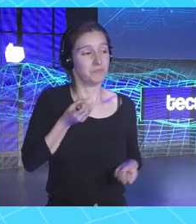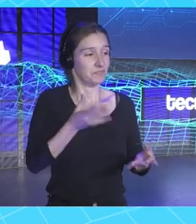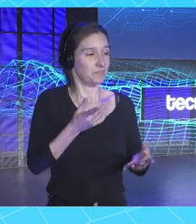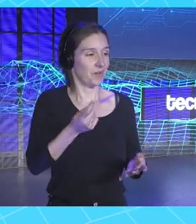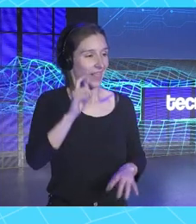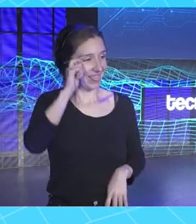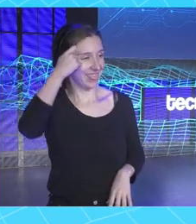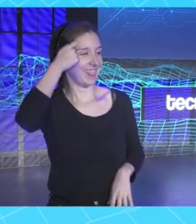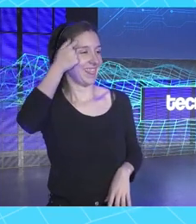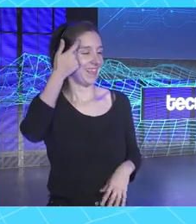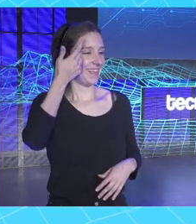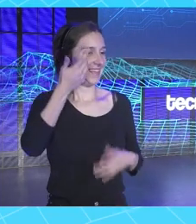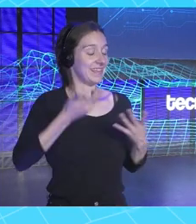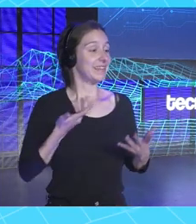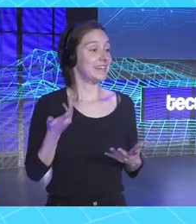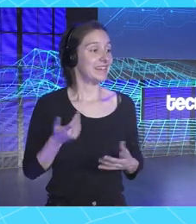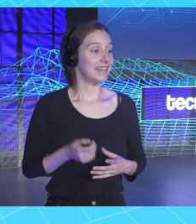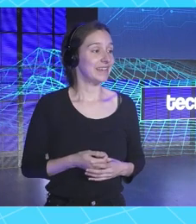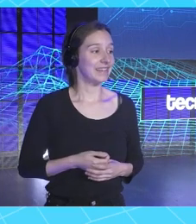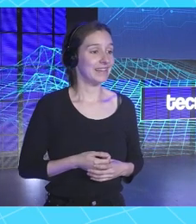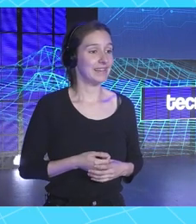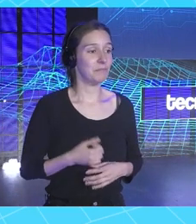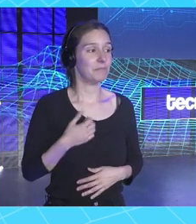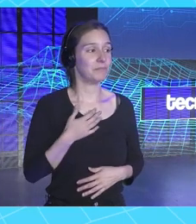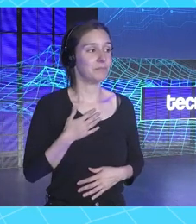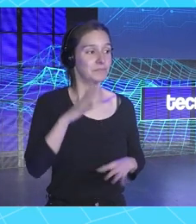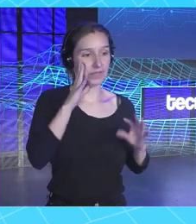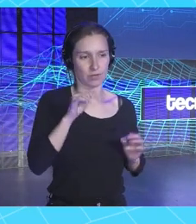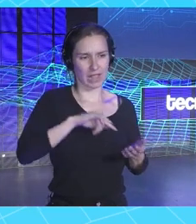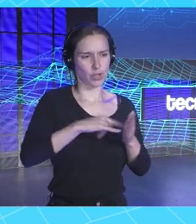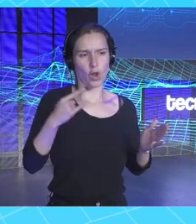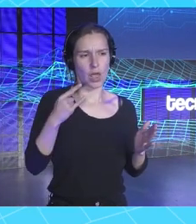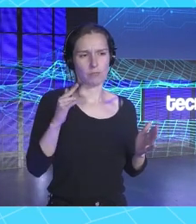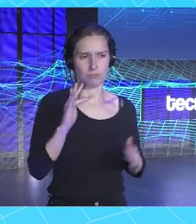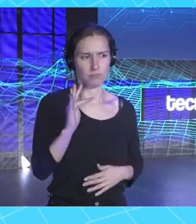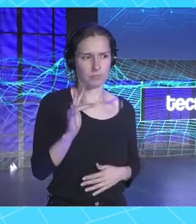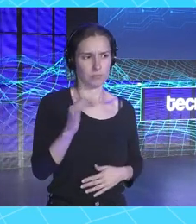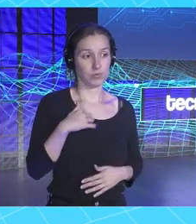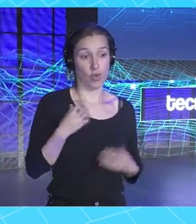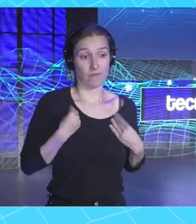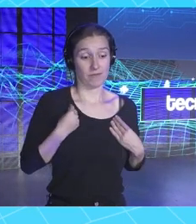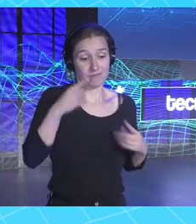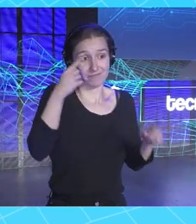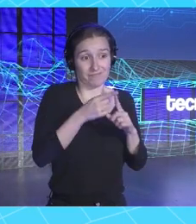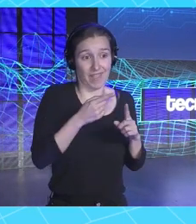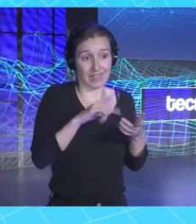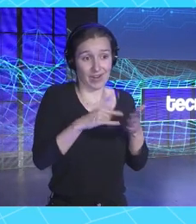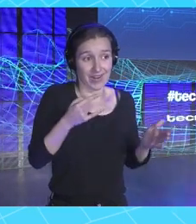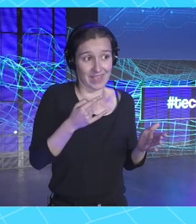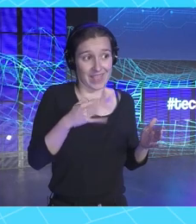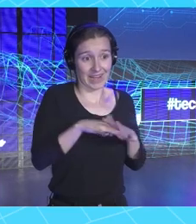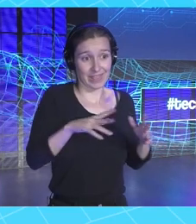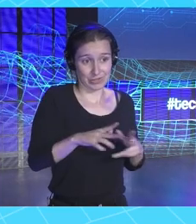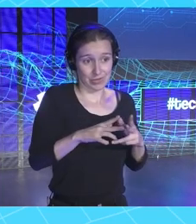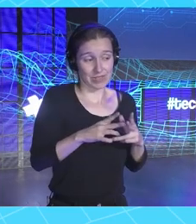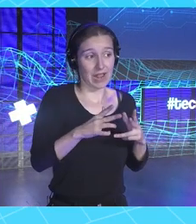nostalgia millennial pero creo que la tecnología es muy buena la tecnología yo vivo de la tecnología las redes sociales la